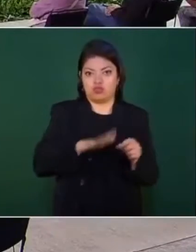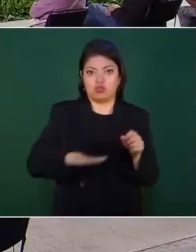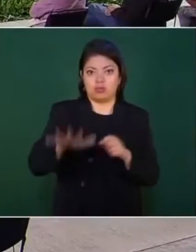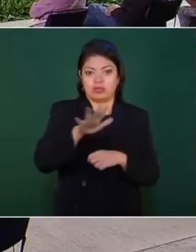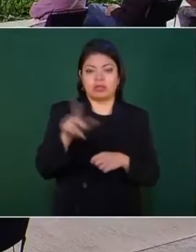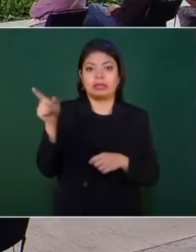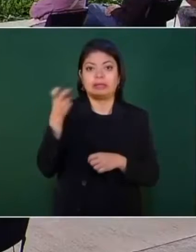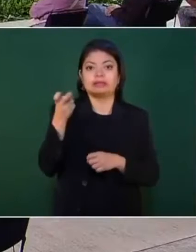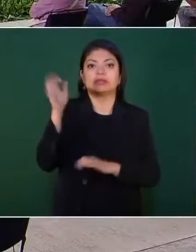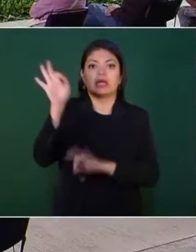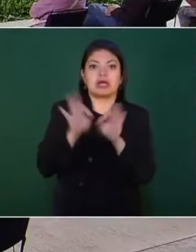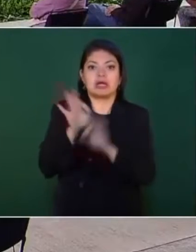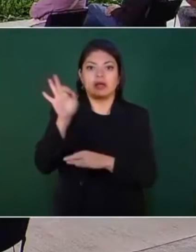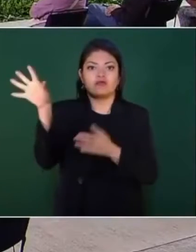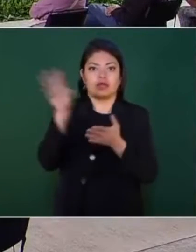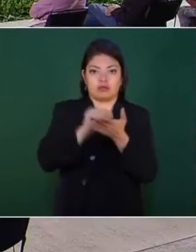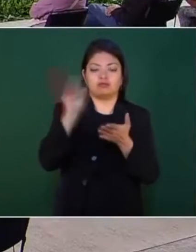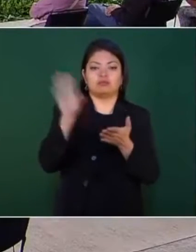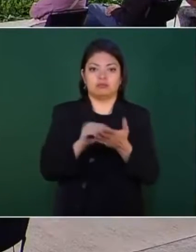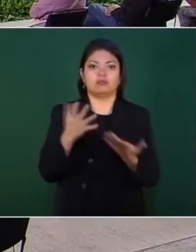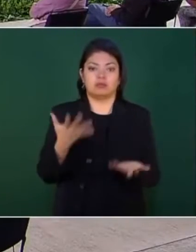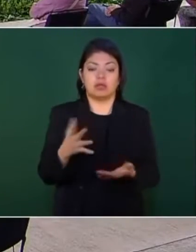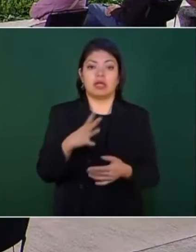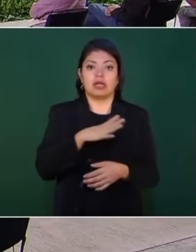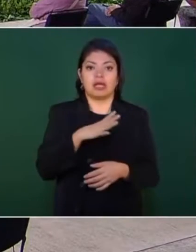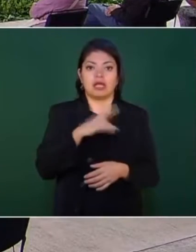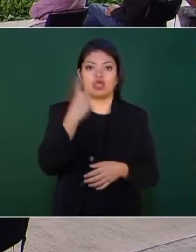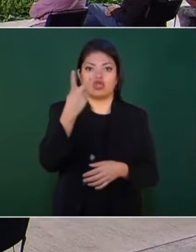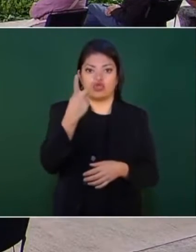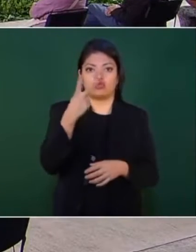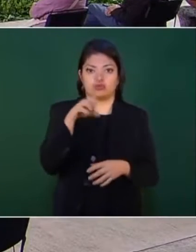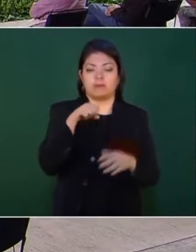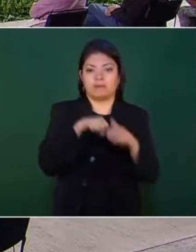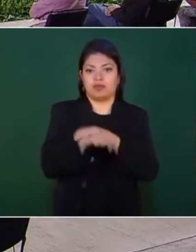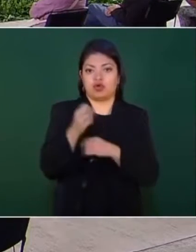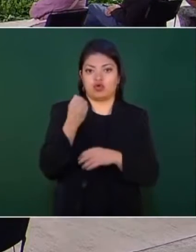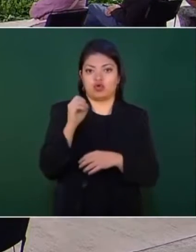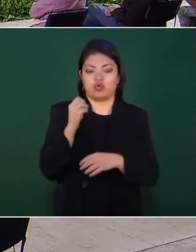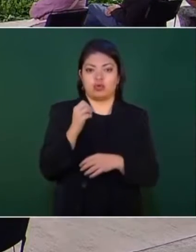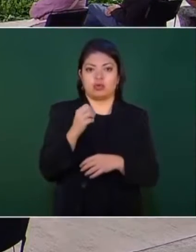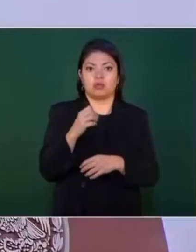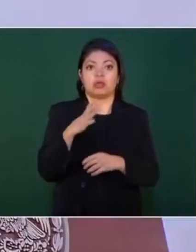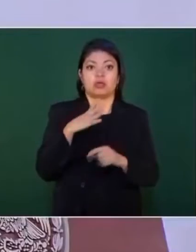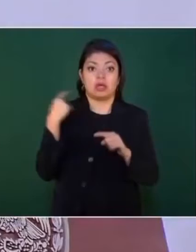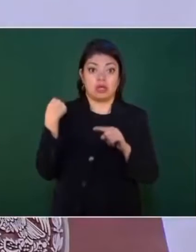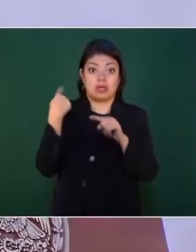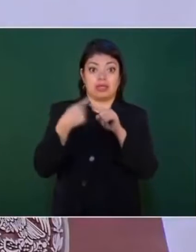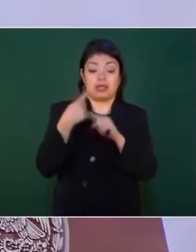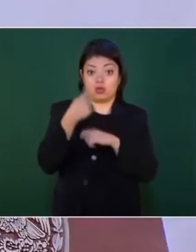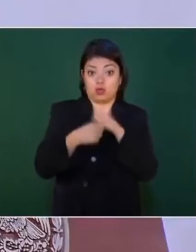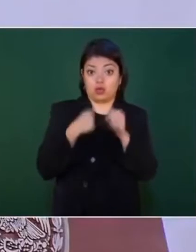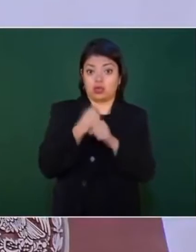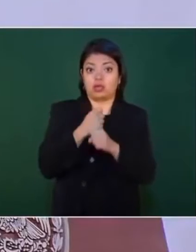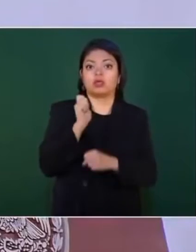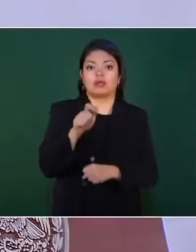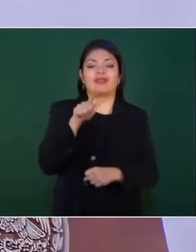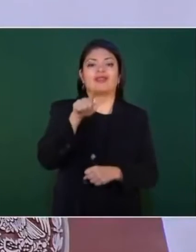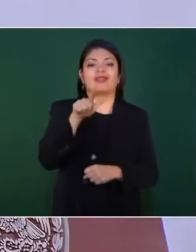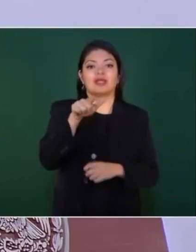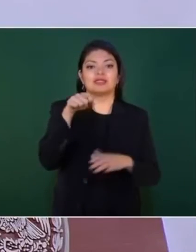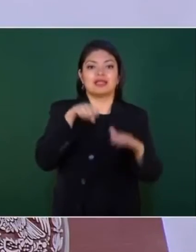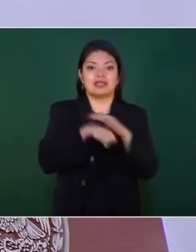las gráficas entonces 2 en octubre y en el año han tenido 17 eventos de